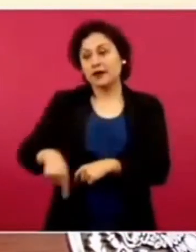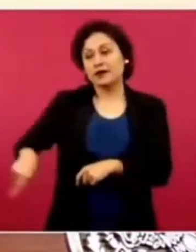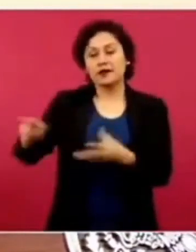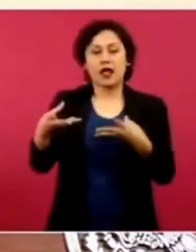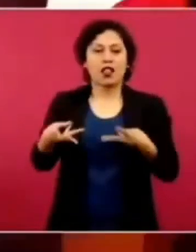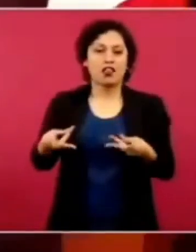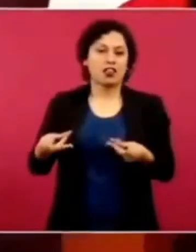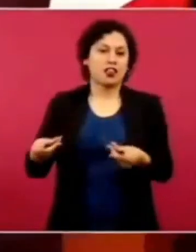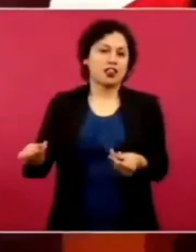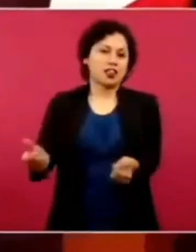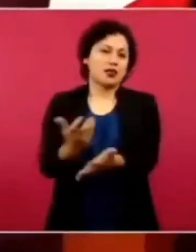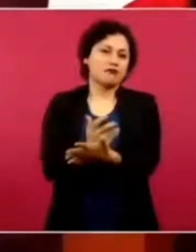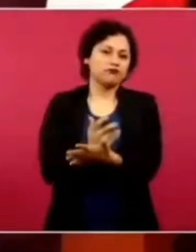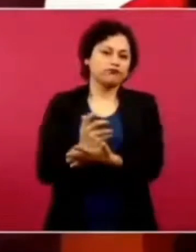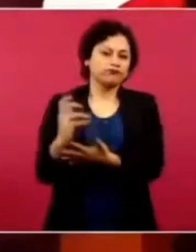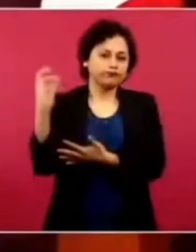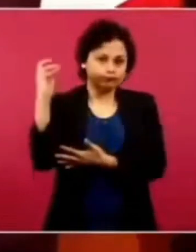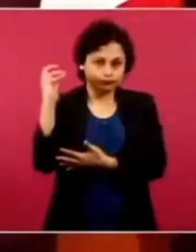gastos